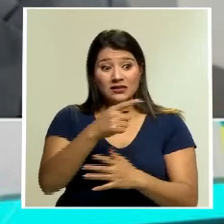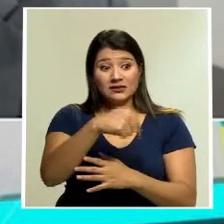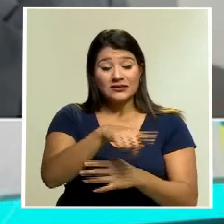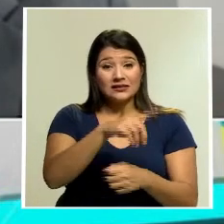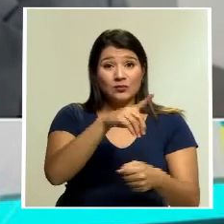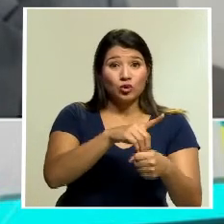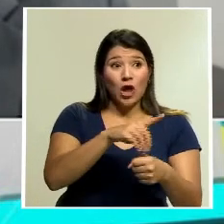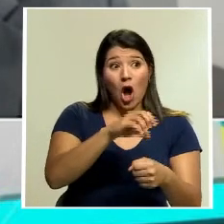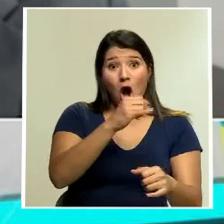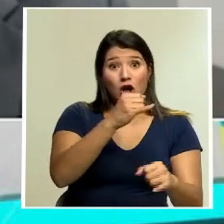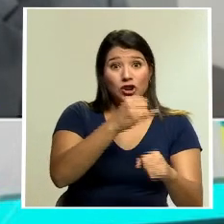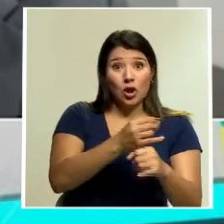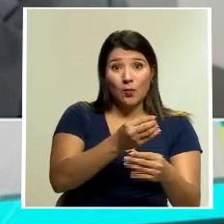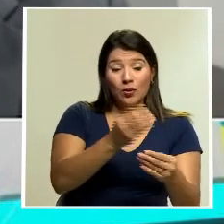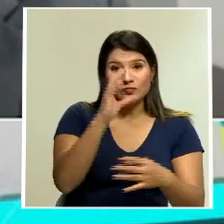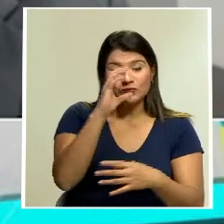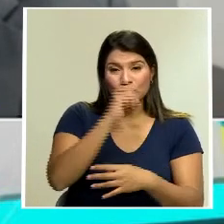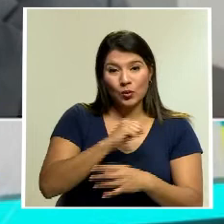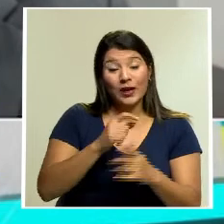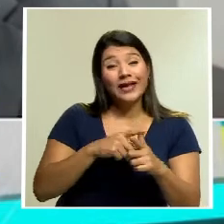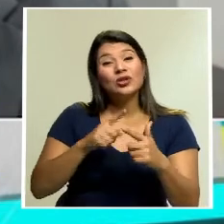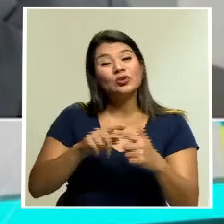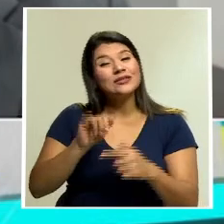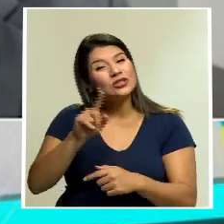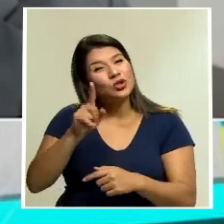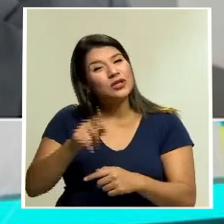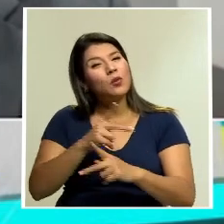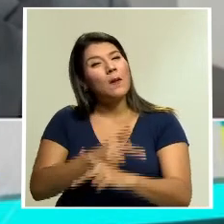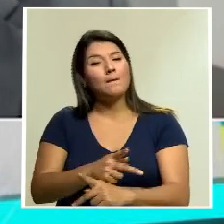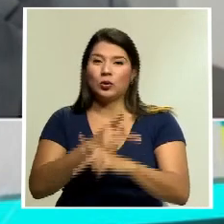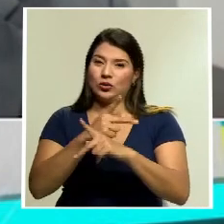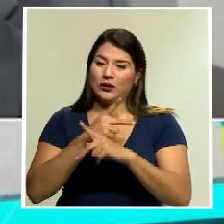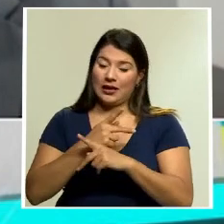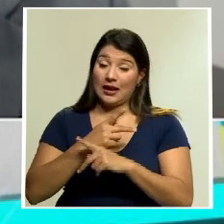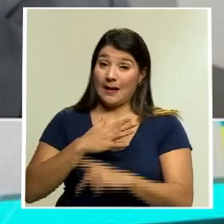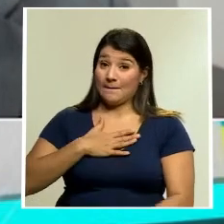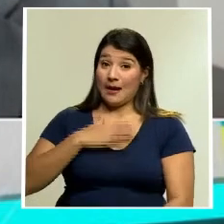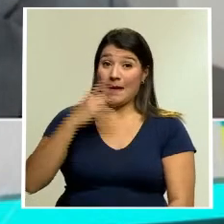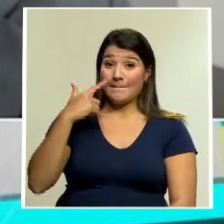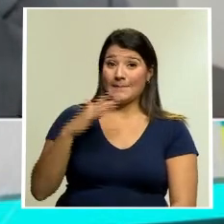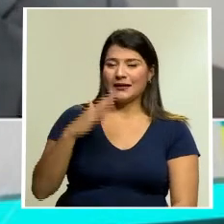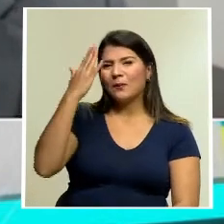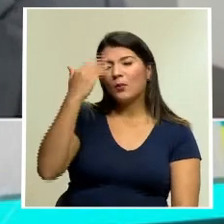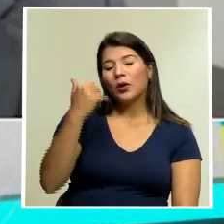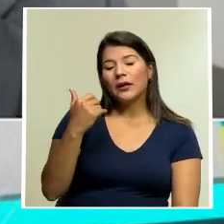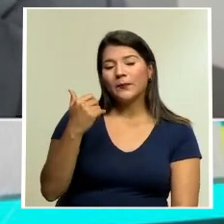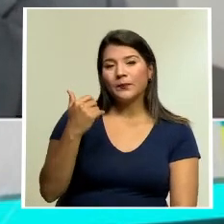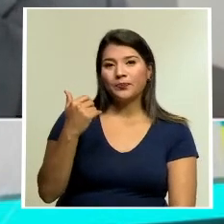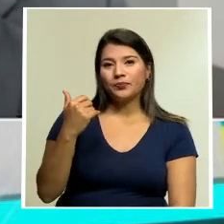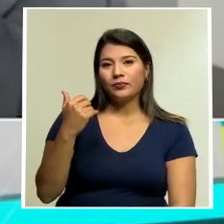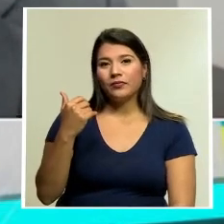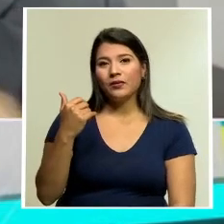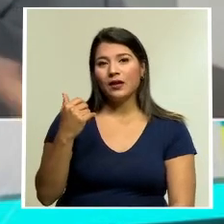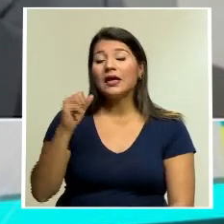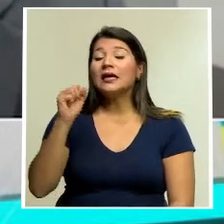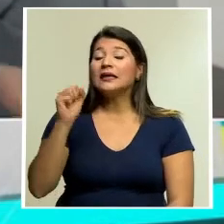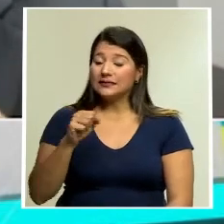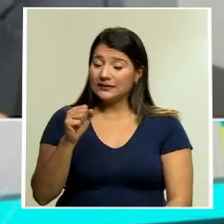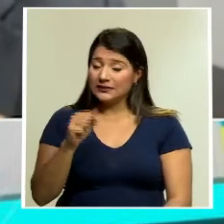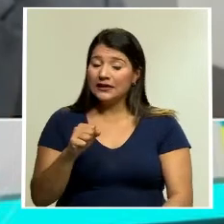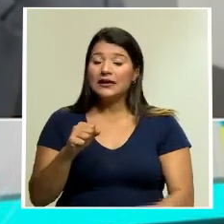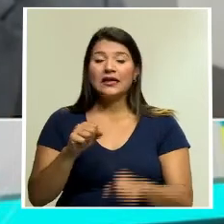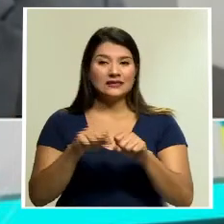Y eso es lo que hay que proteger hoy día, me parece a mí, Ernesto, porque lo cierto del caso es que sí es frágil